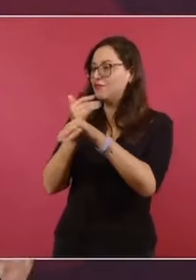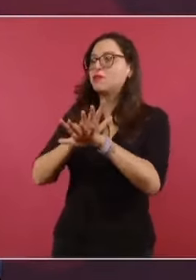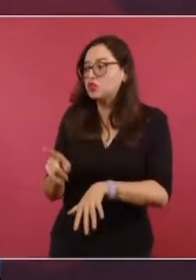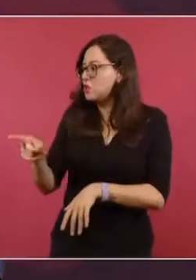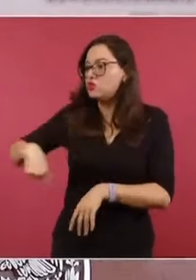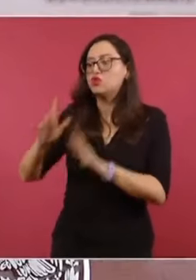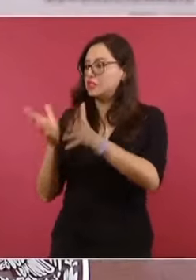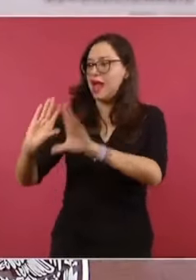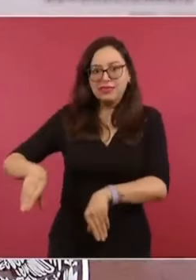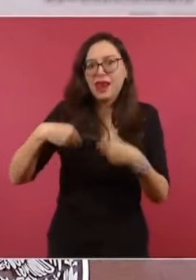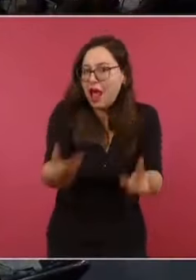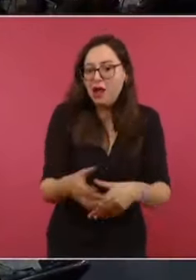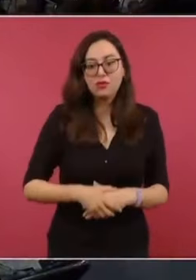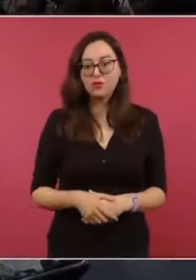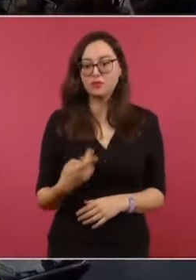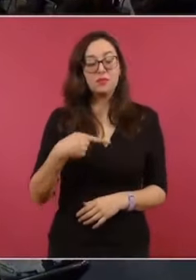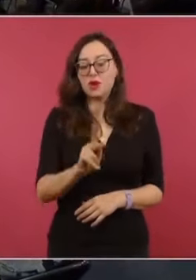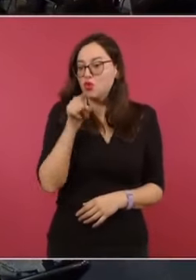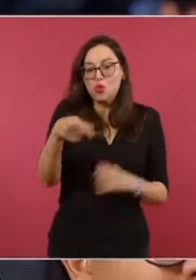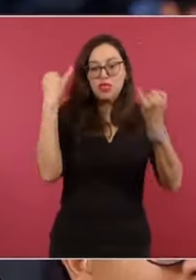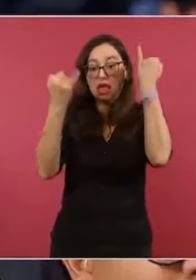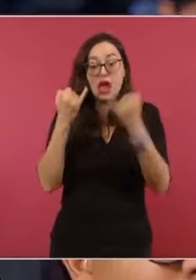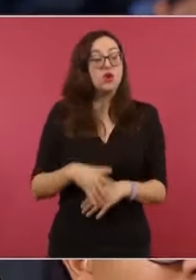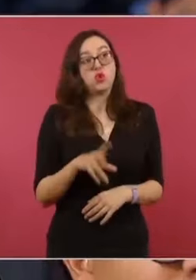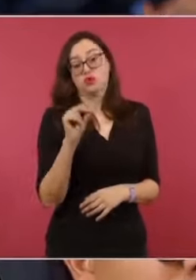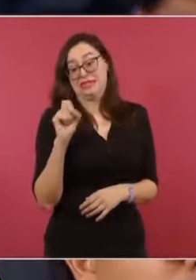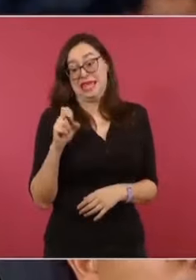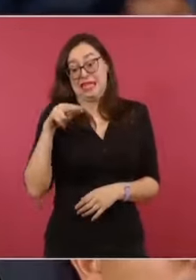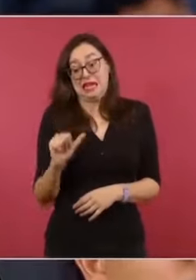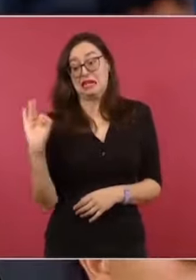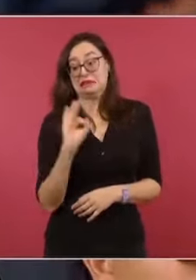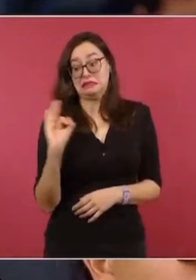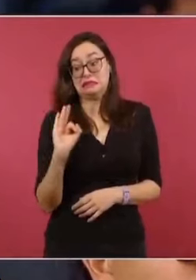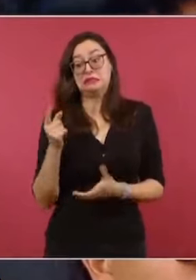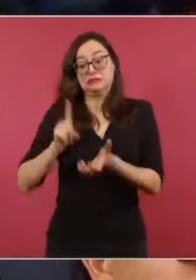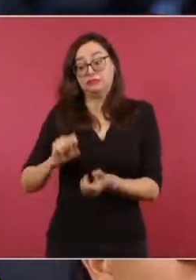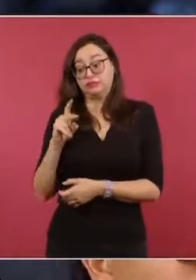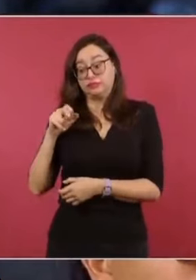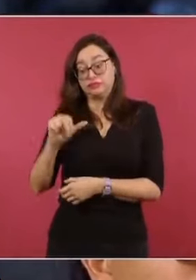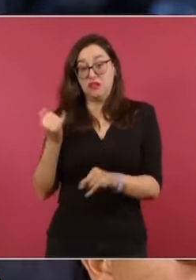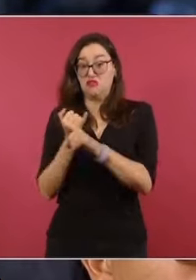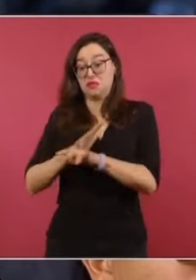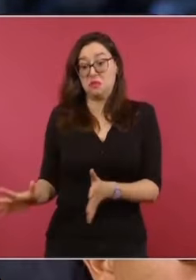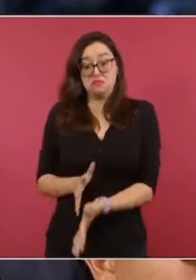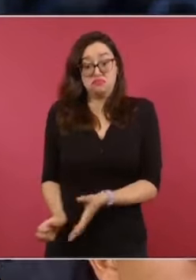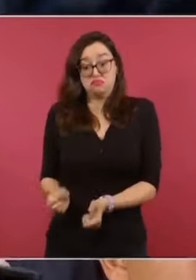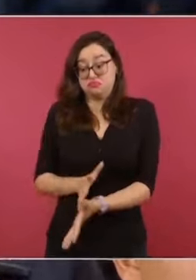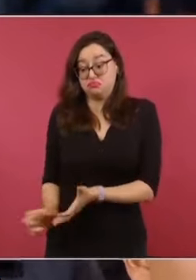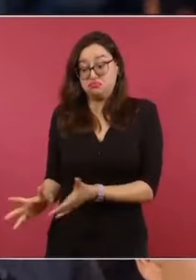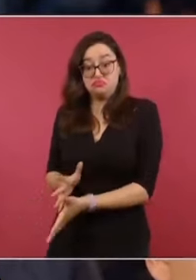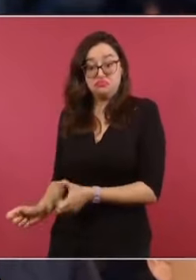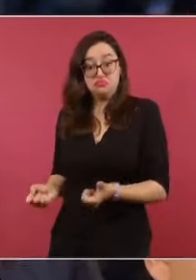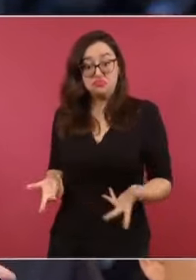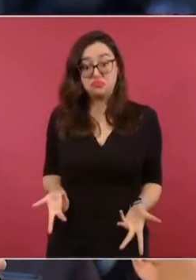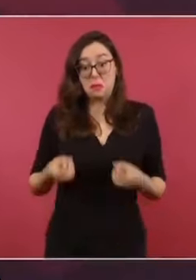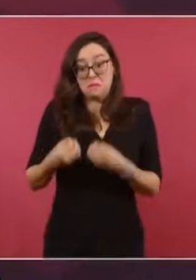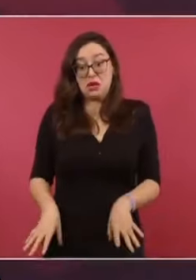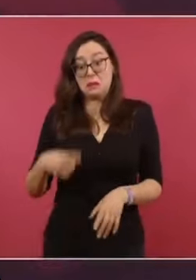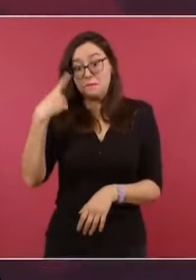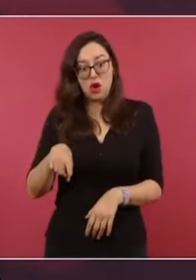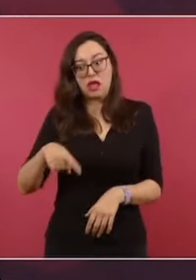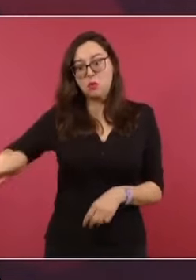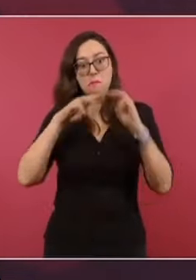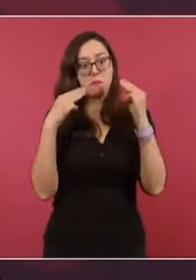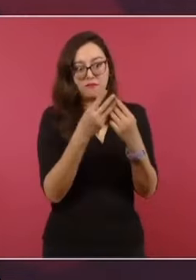fundamento. Porque lo que se indica es que desde la Sedena hubo un apagón informativo o el pacto de silencio que pudiera venir desde dentro de esta institución que estaba obligada a tener esta información de entrada por la vigilancia a los